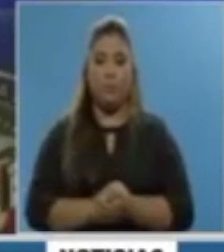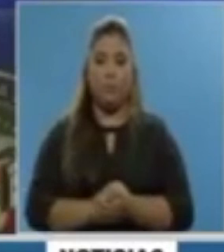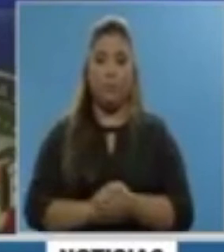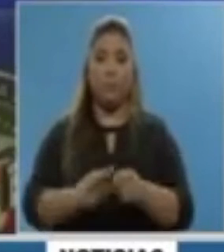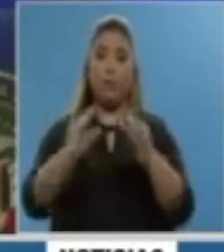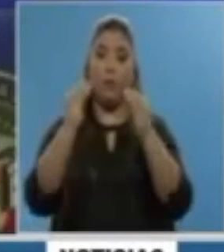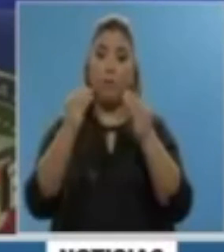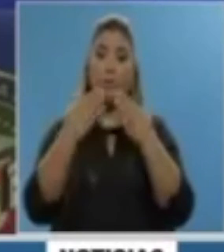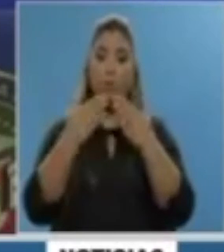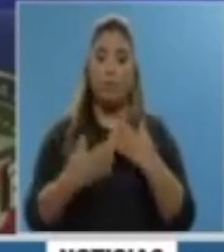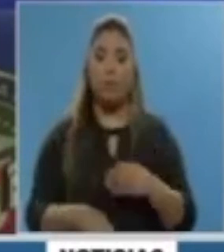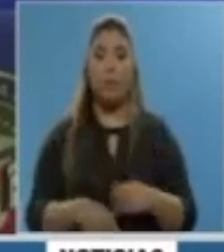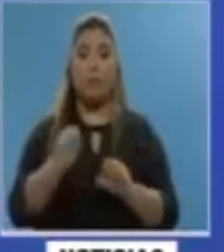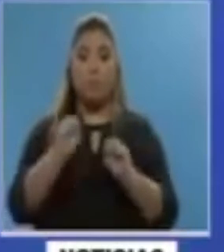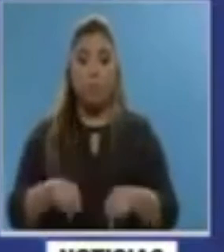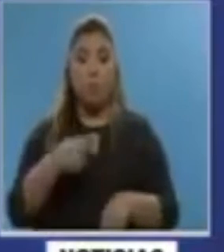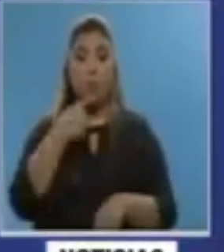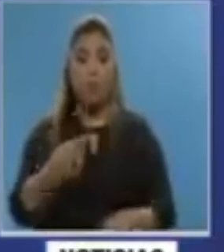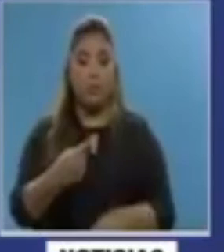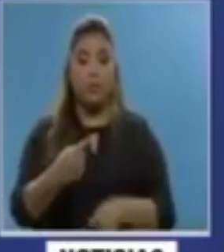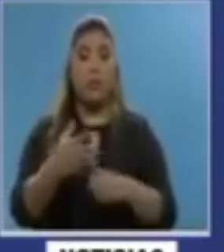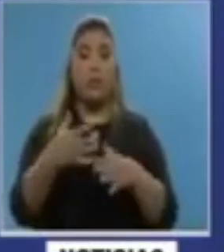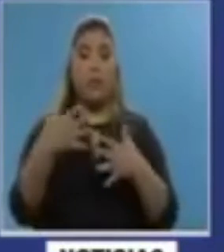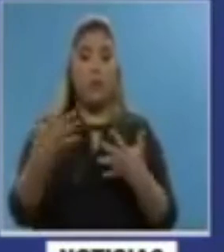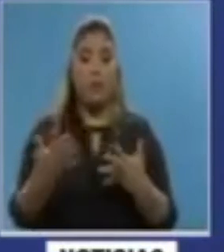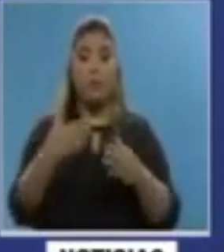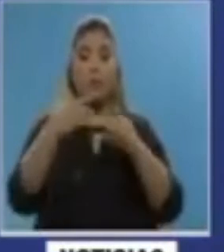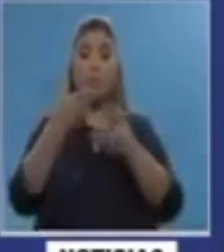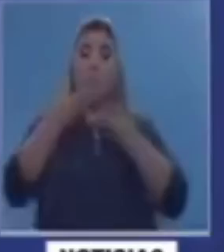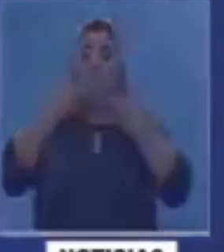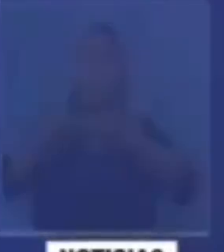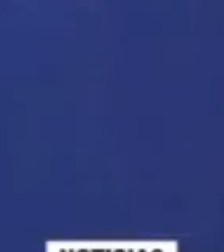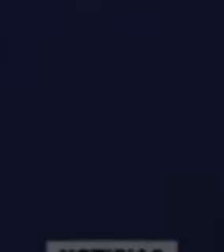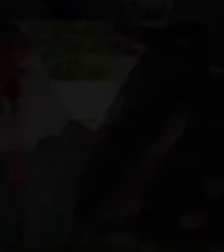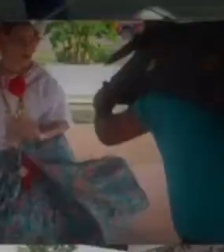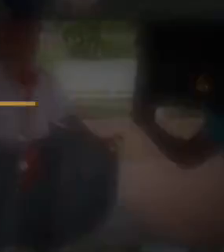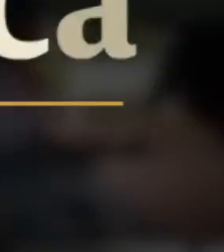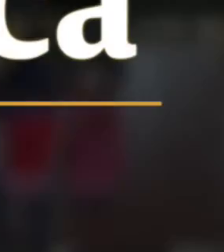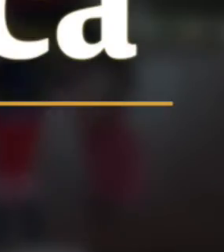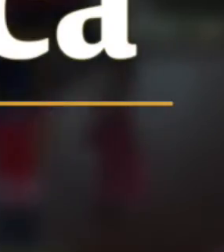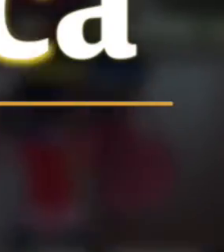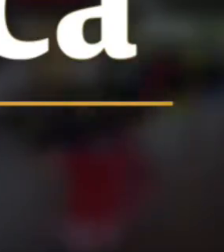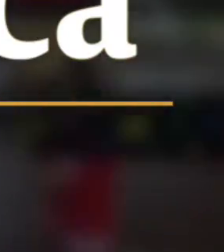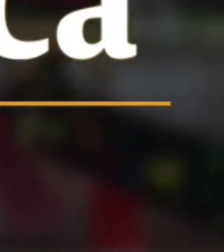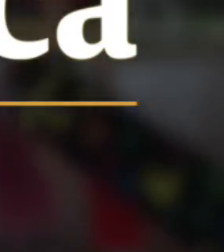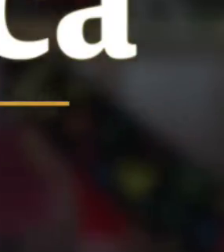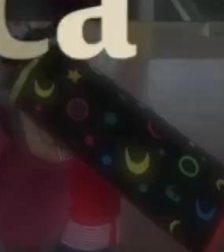Rodrigo Antonio. Entonces, podríamos decir que el mensaje lo tenemos que mandárselo a Raihan.